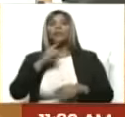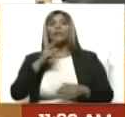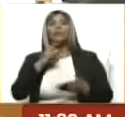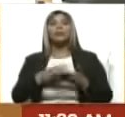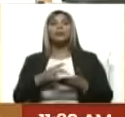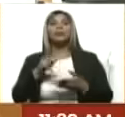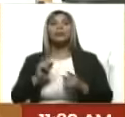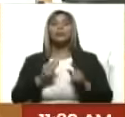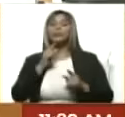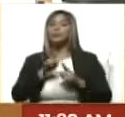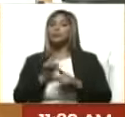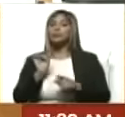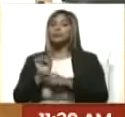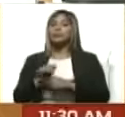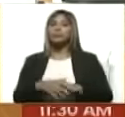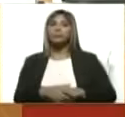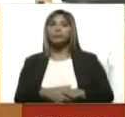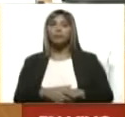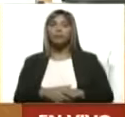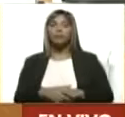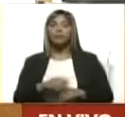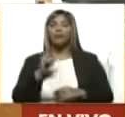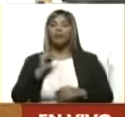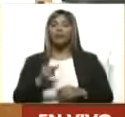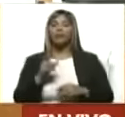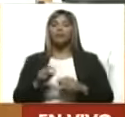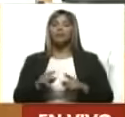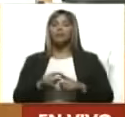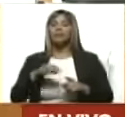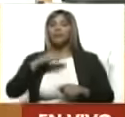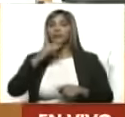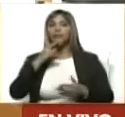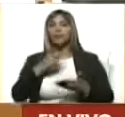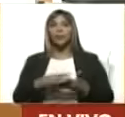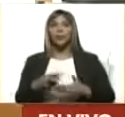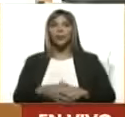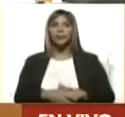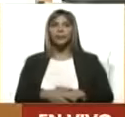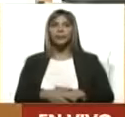un argumento. Los argumentos deben estar cargados de verdad.